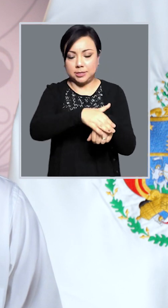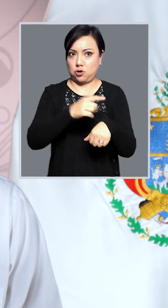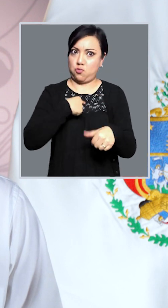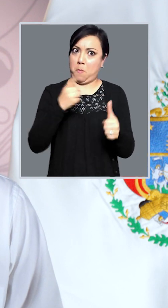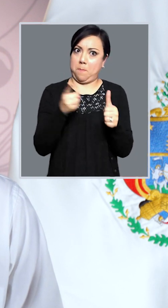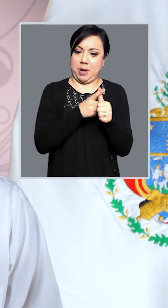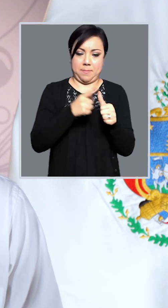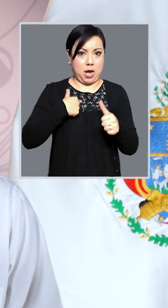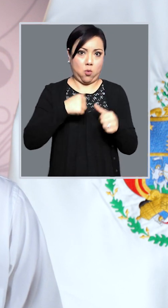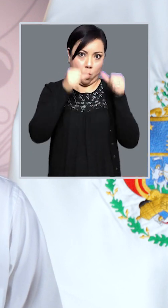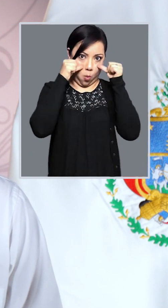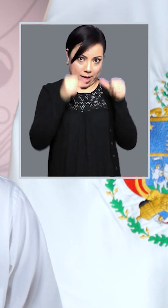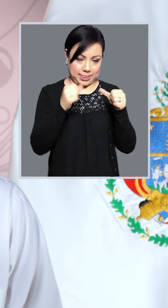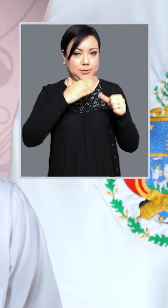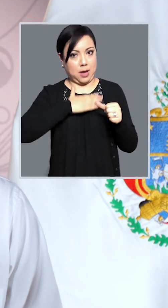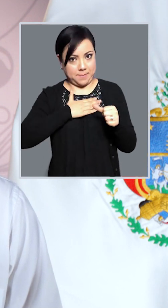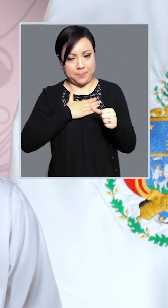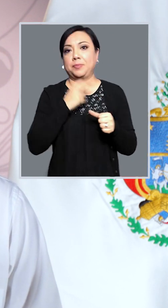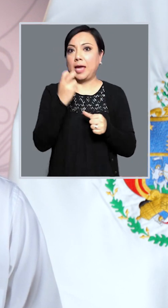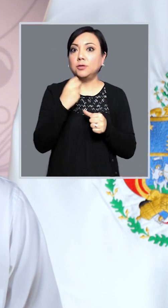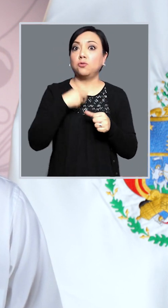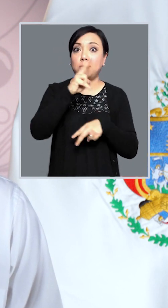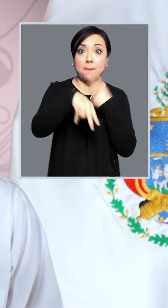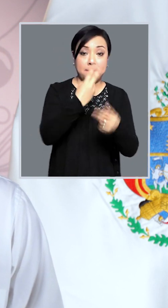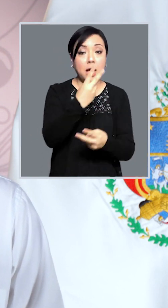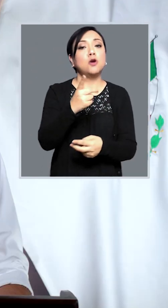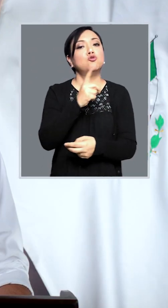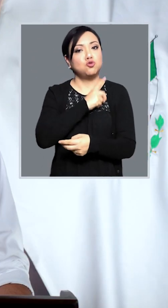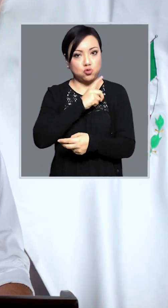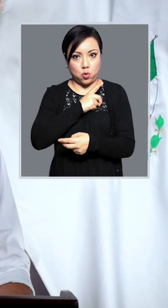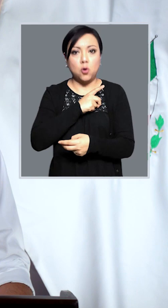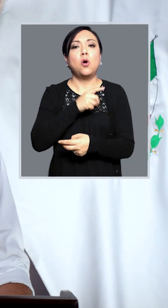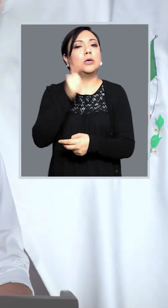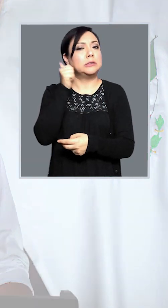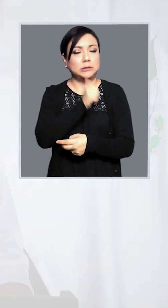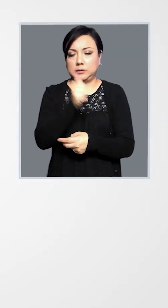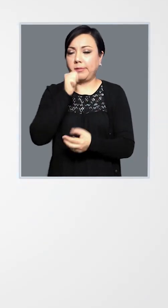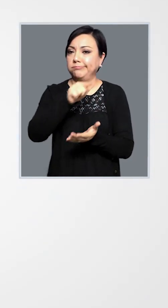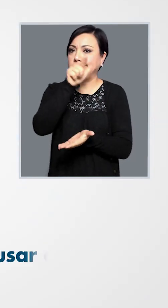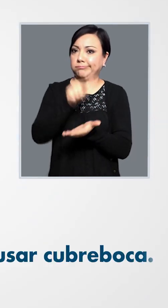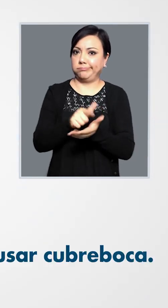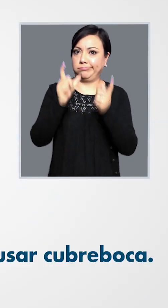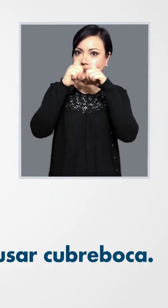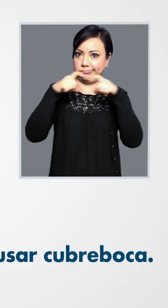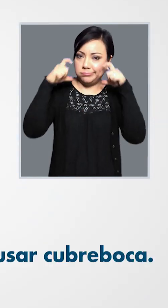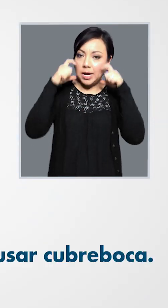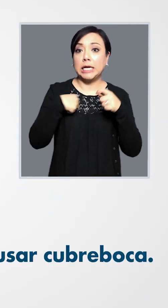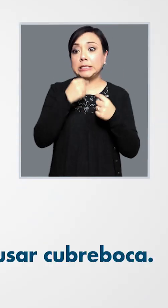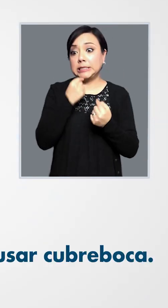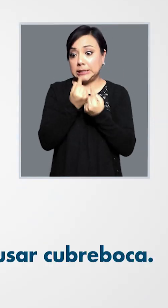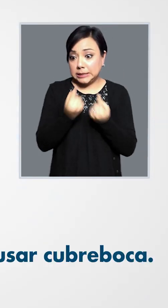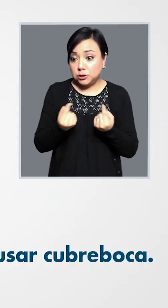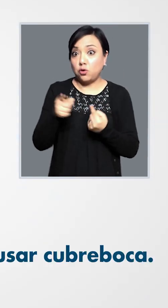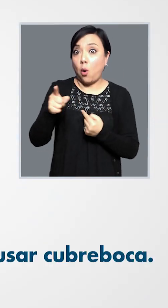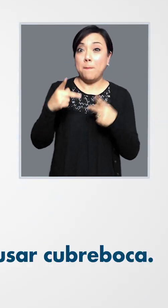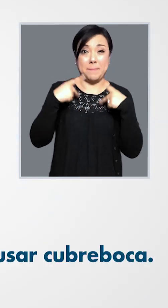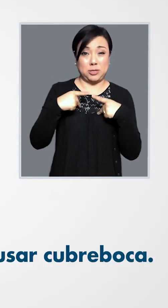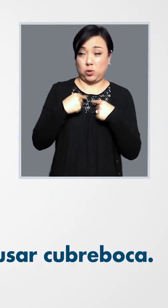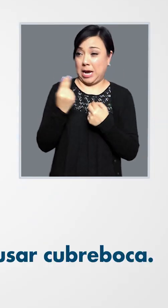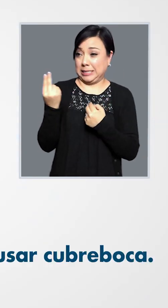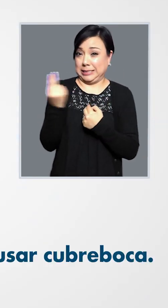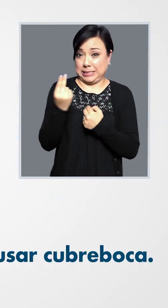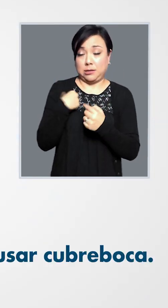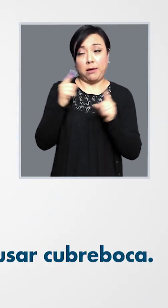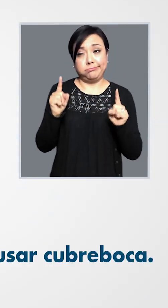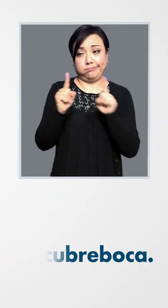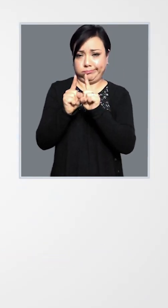una urgencia hazlo saber a tu especialista para que te brinde prioridad al consultorio de vas a acudir solo y usar cubreboca